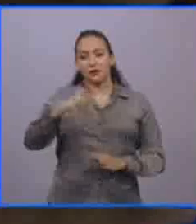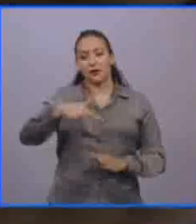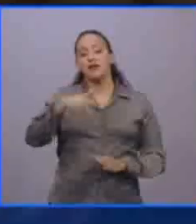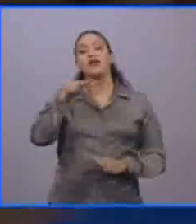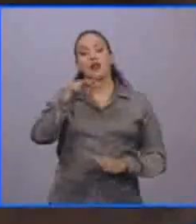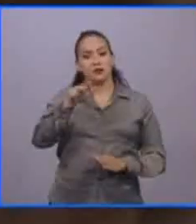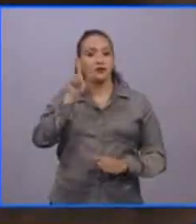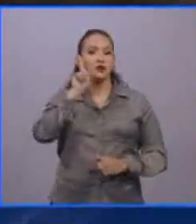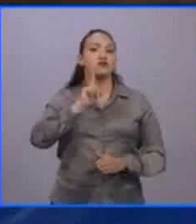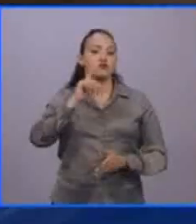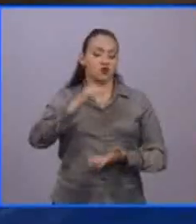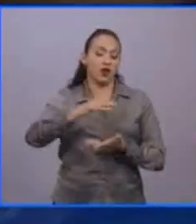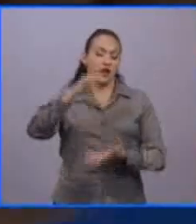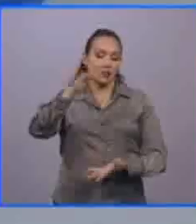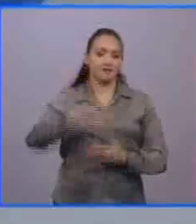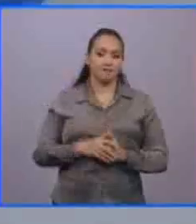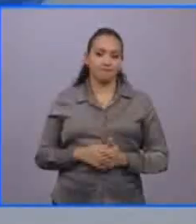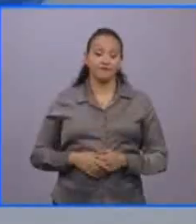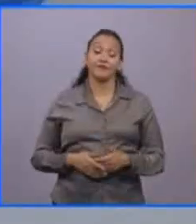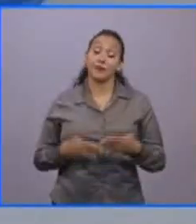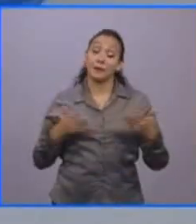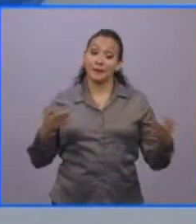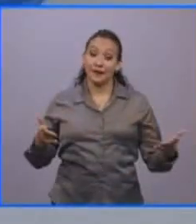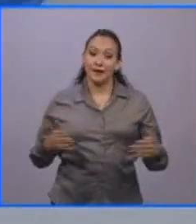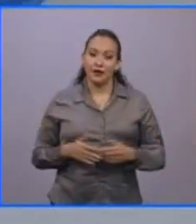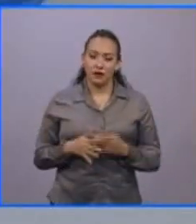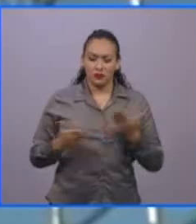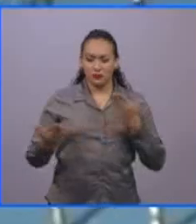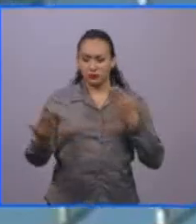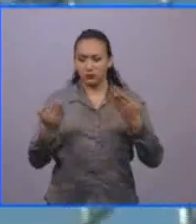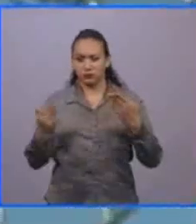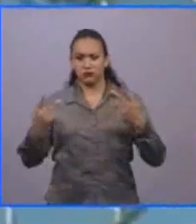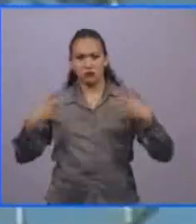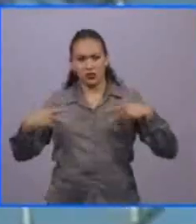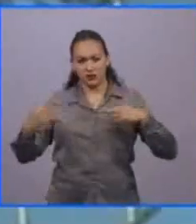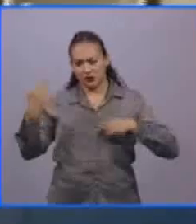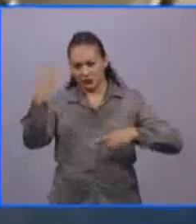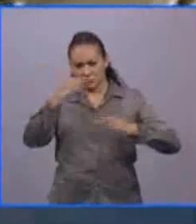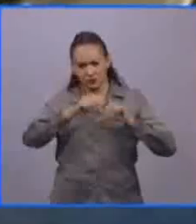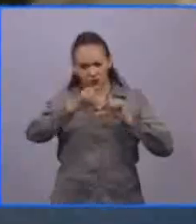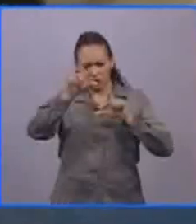12.418 son mujeres. Frente a dicho panorama, los analistas